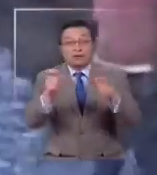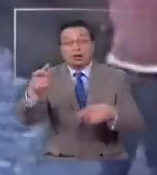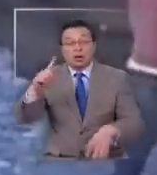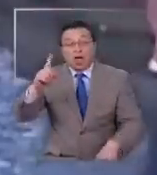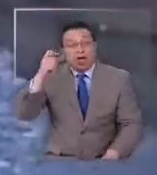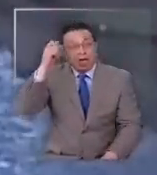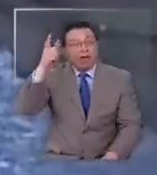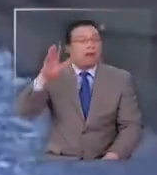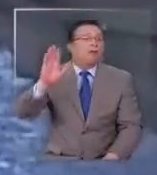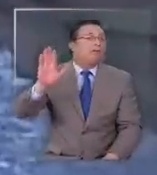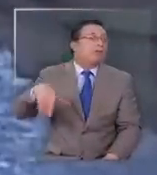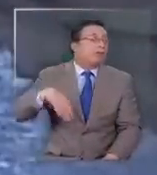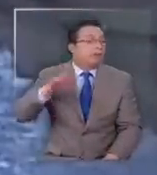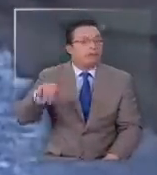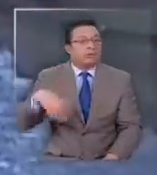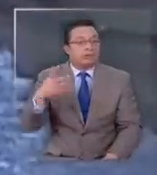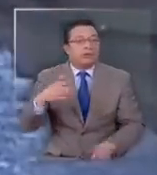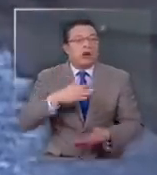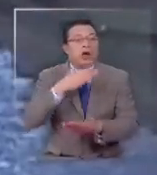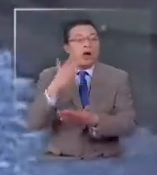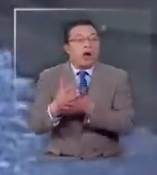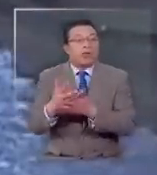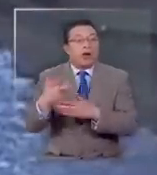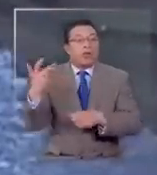no va a entender hasta que no le pase